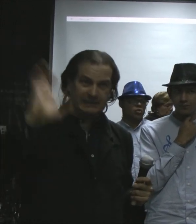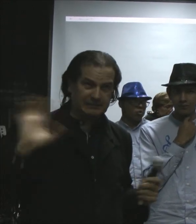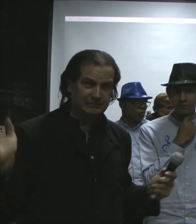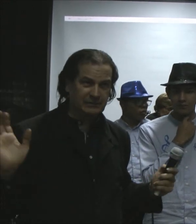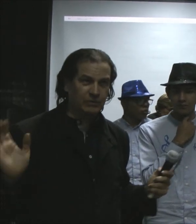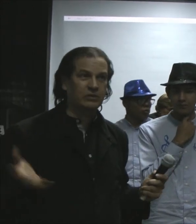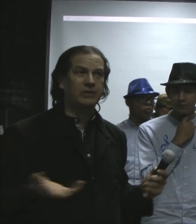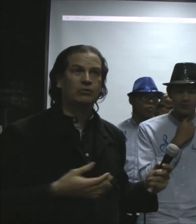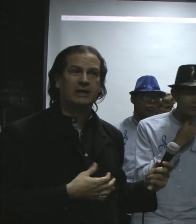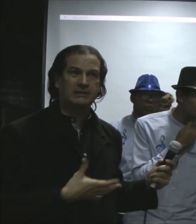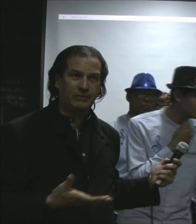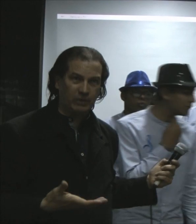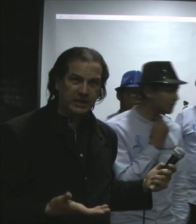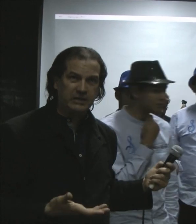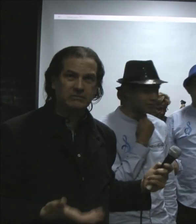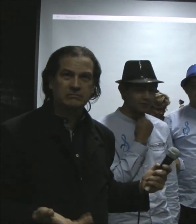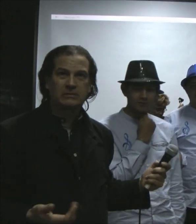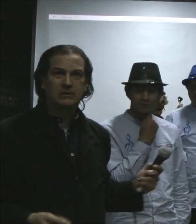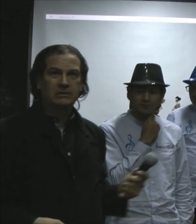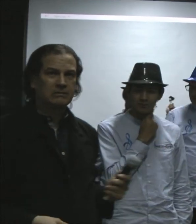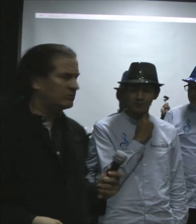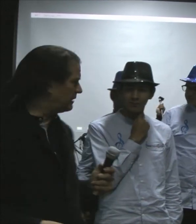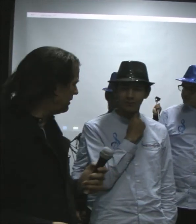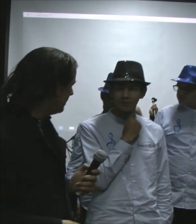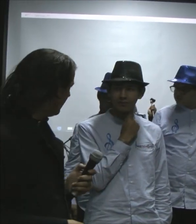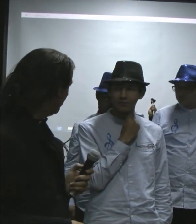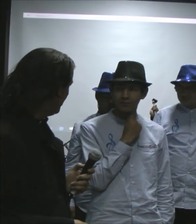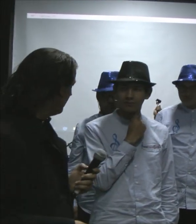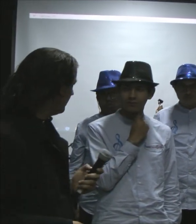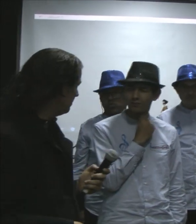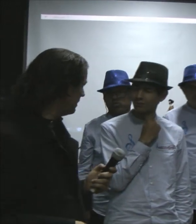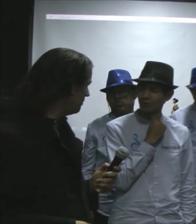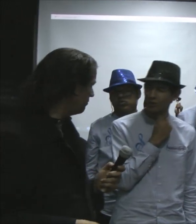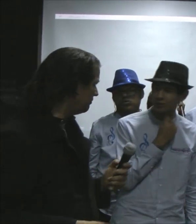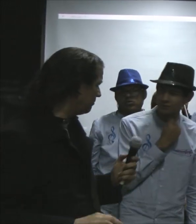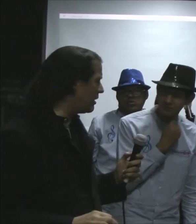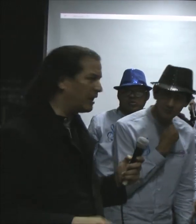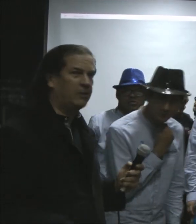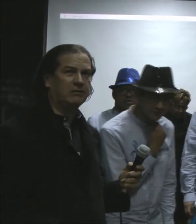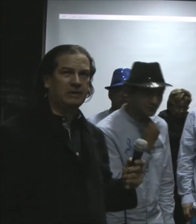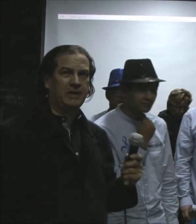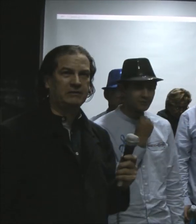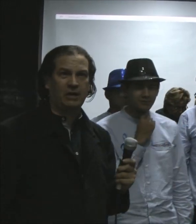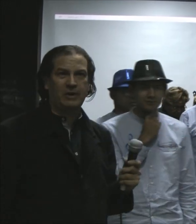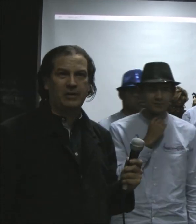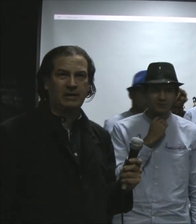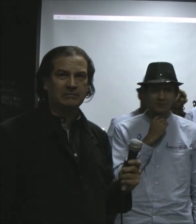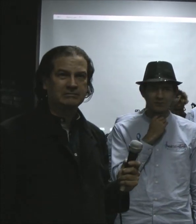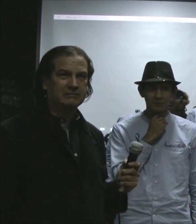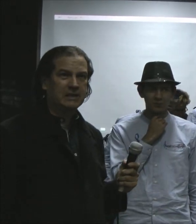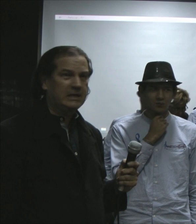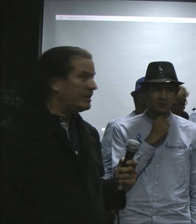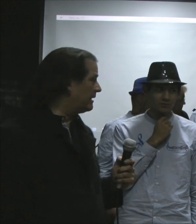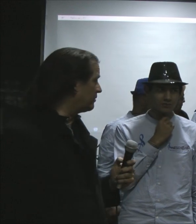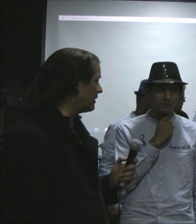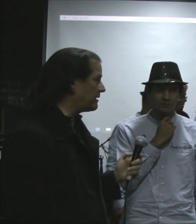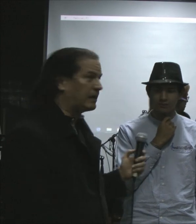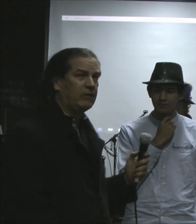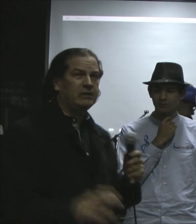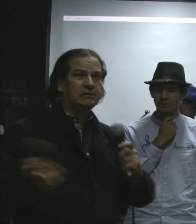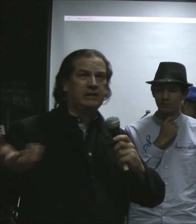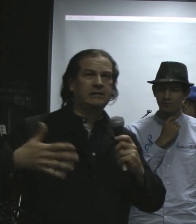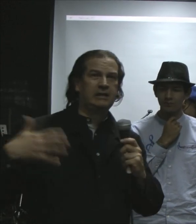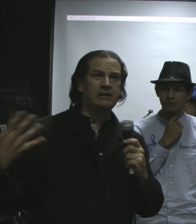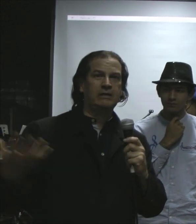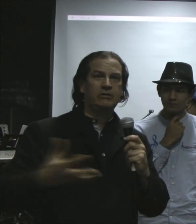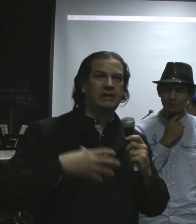grandes ligas, inclusive toca hasta violín. Sí, chelo, viola, bueno, está bien, ya lo van a ver. Entonces,